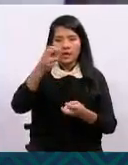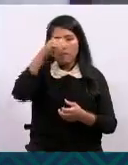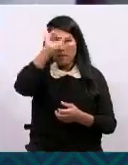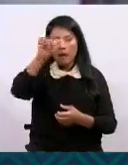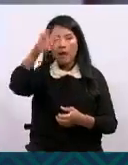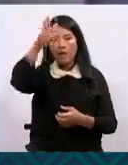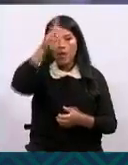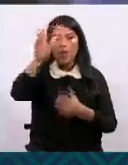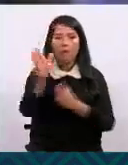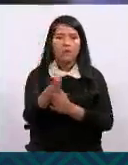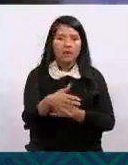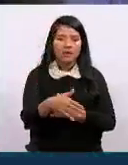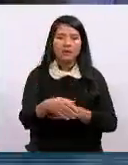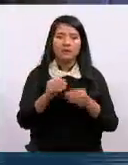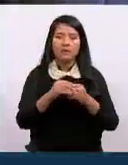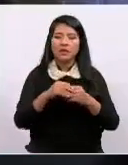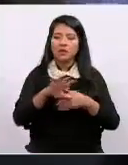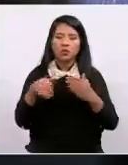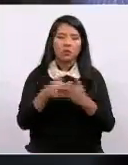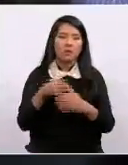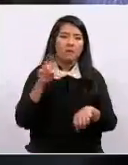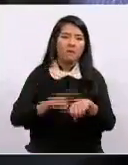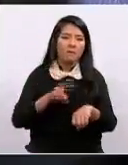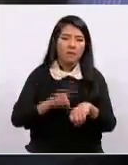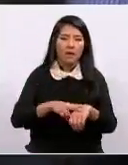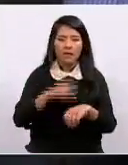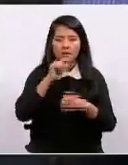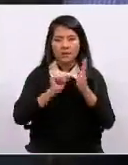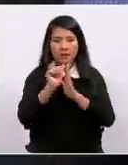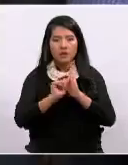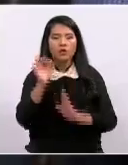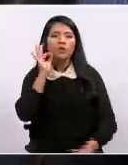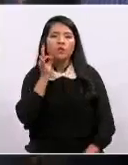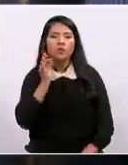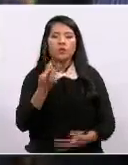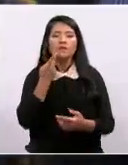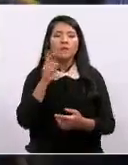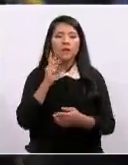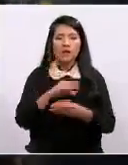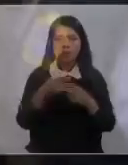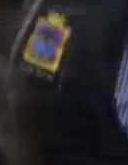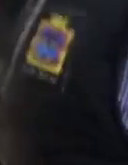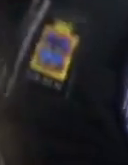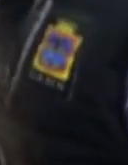pescados, raíces y tubérculos, frutas, verduras y huevos.